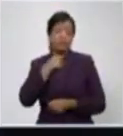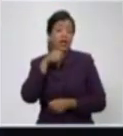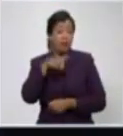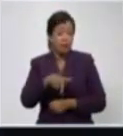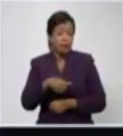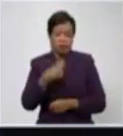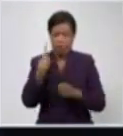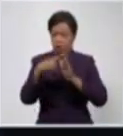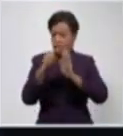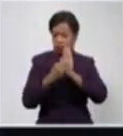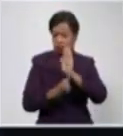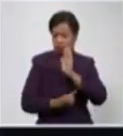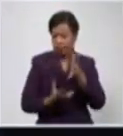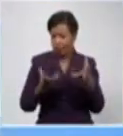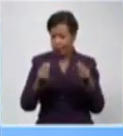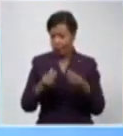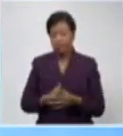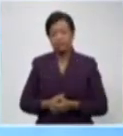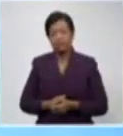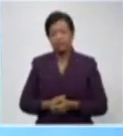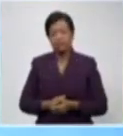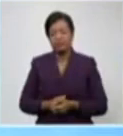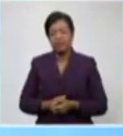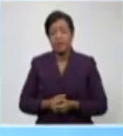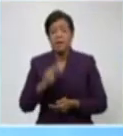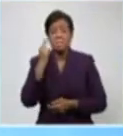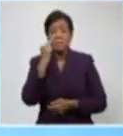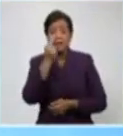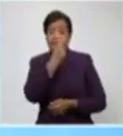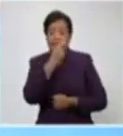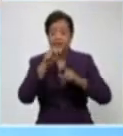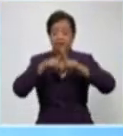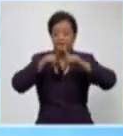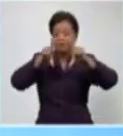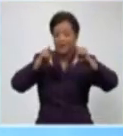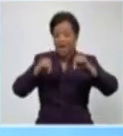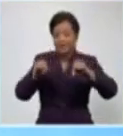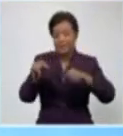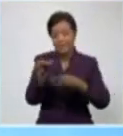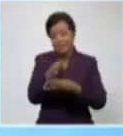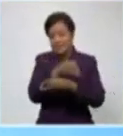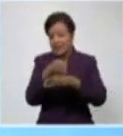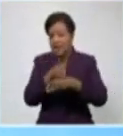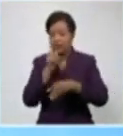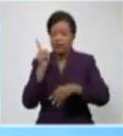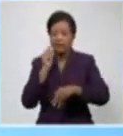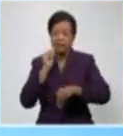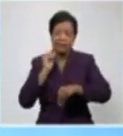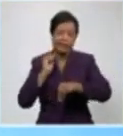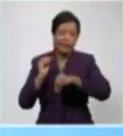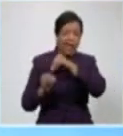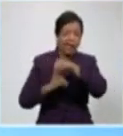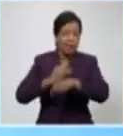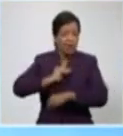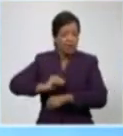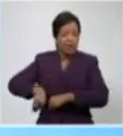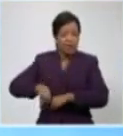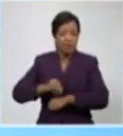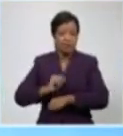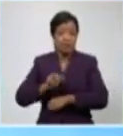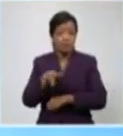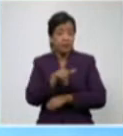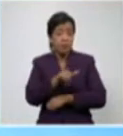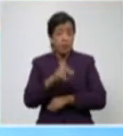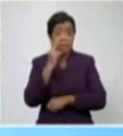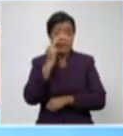puedo poner más. Descontextualizar su pensamiento a conveniencia de los enemigos de la revolución, atribuirle a